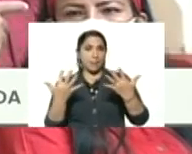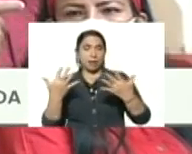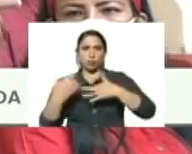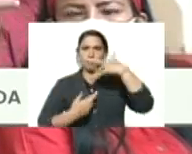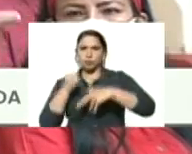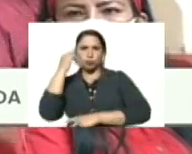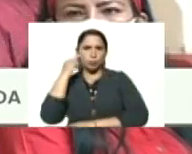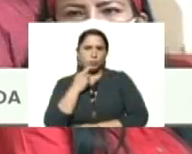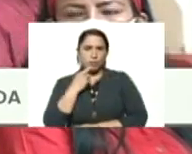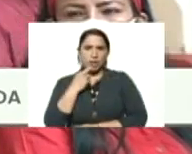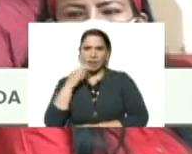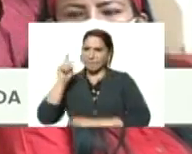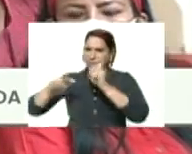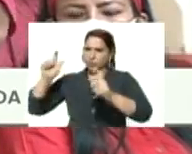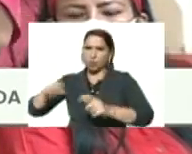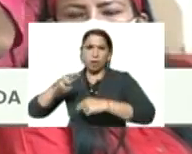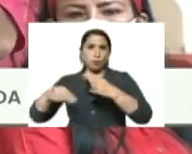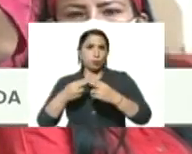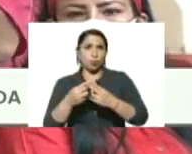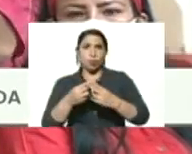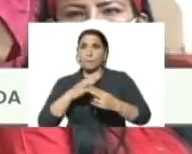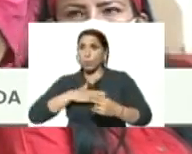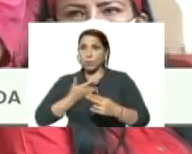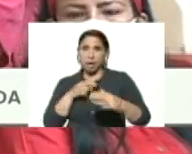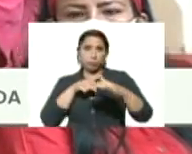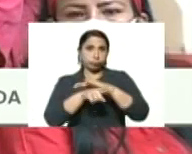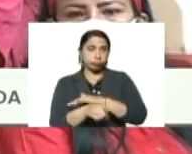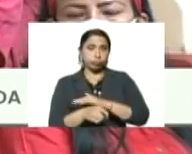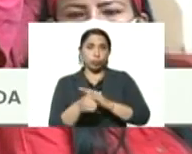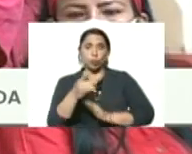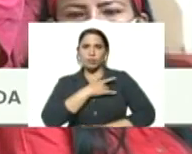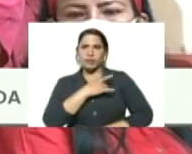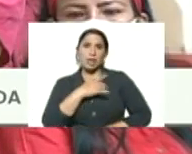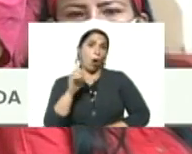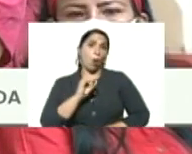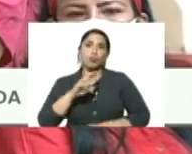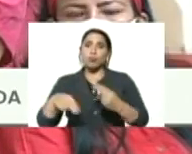que nunca pudieron estudiar en una universidad, no pudieron terminar el bachillerato,